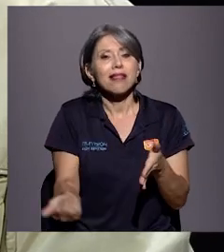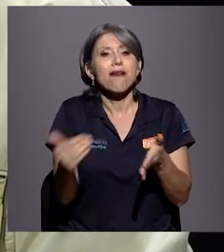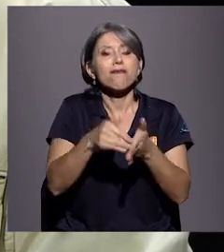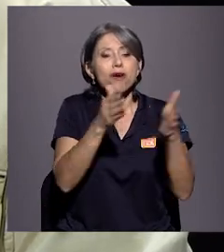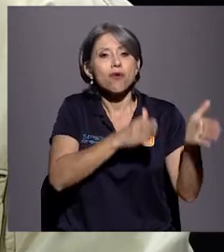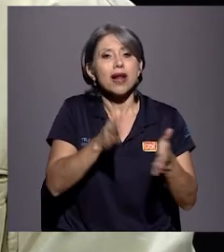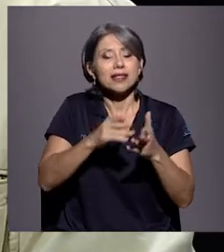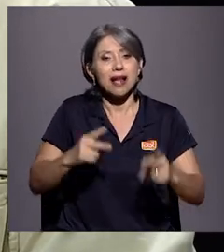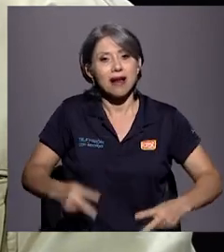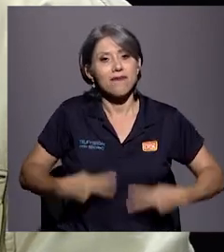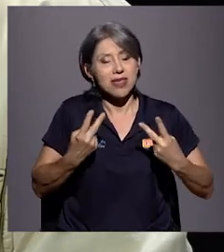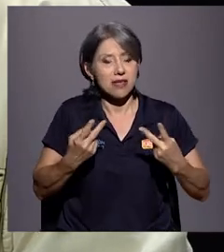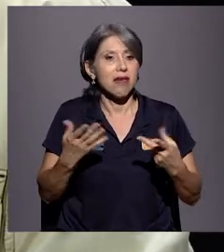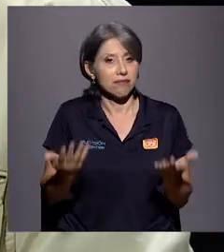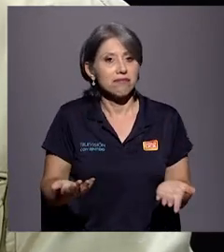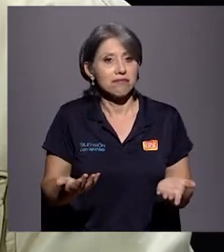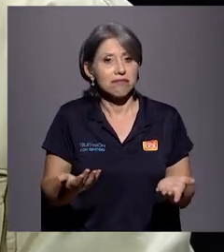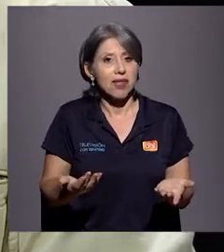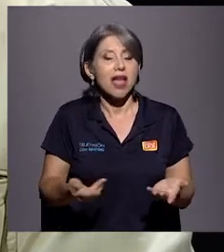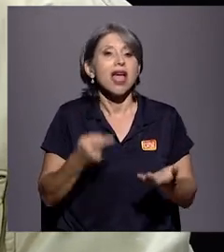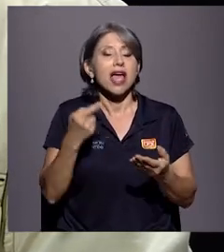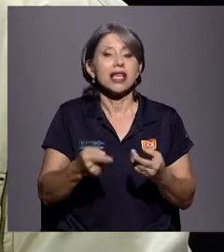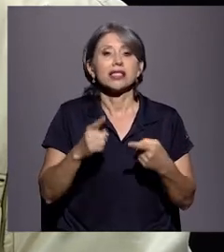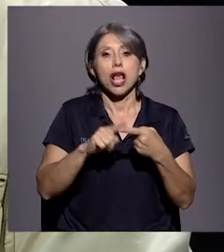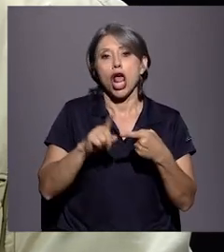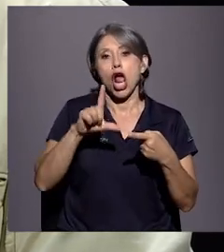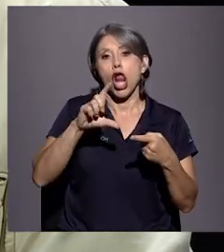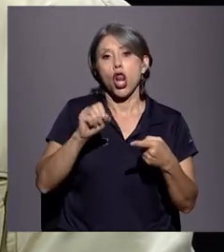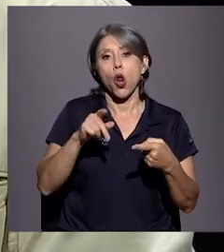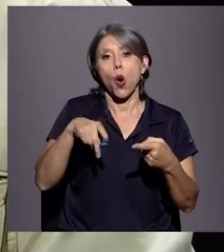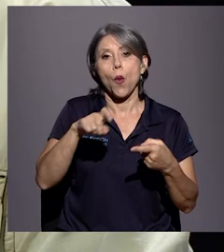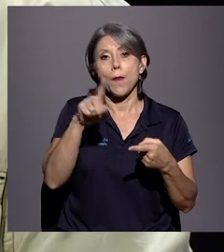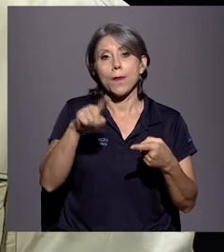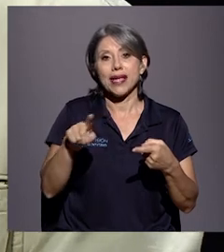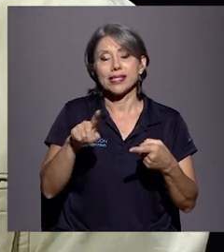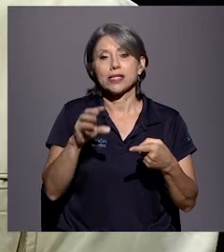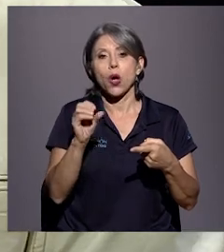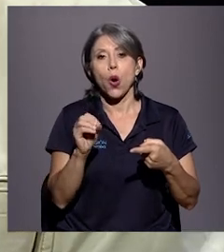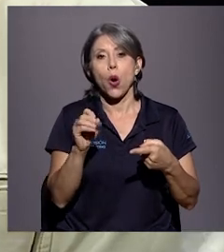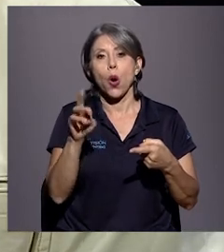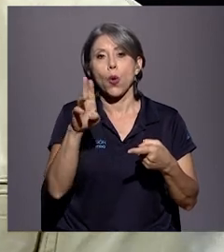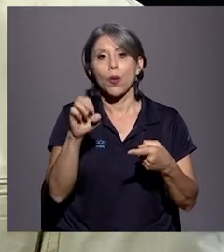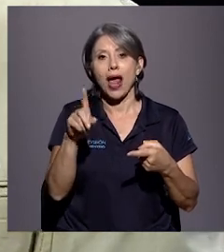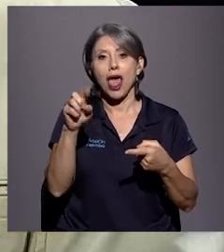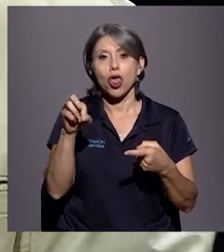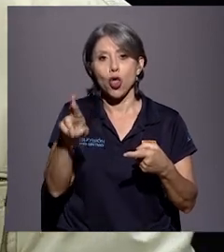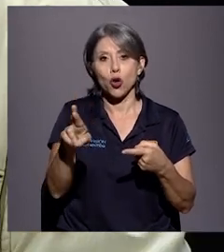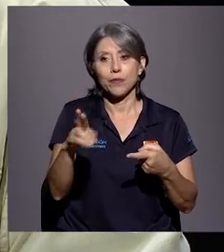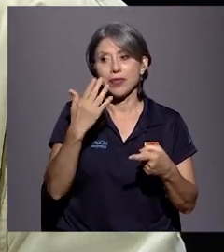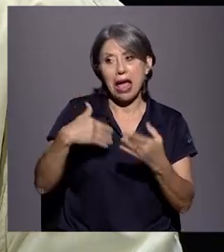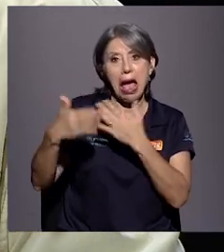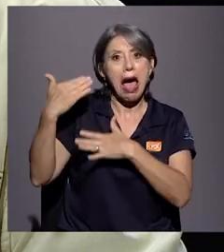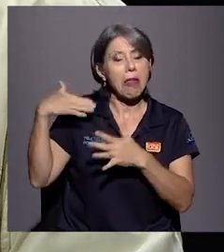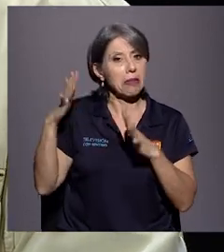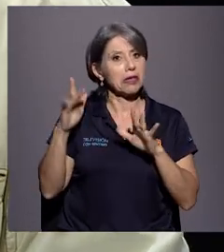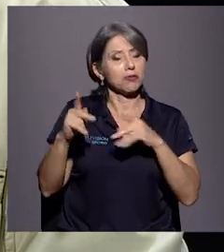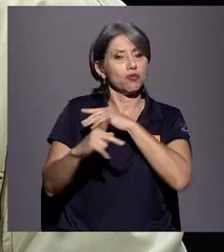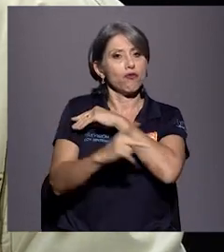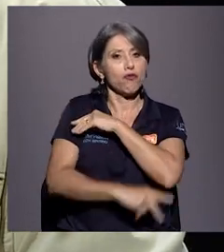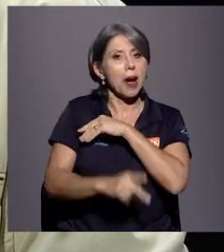reorganizar un poco la vida. Es López Obrador, que fue un país que se quedó por de fuera en la primera década